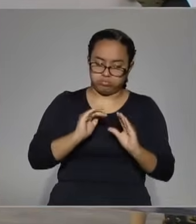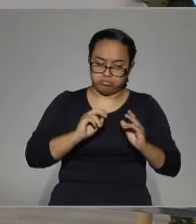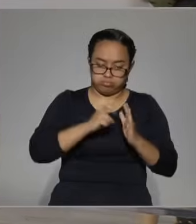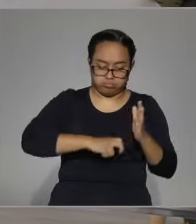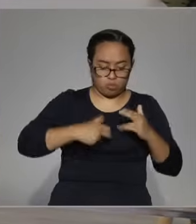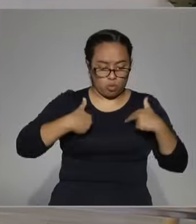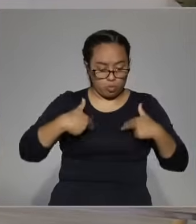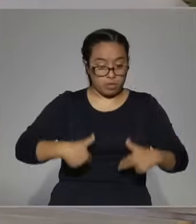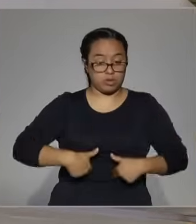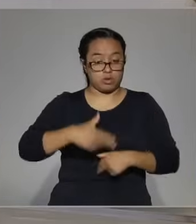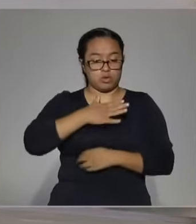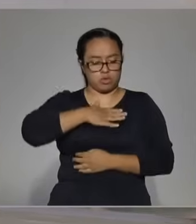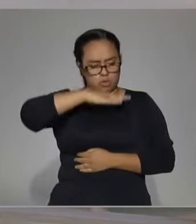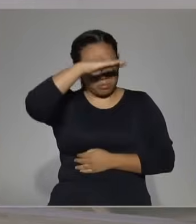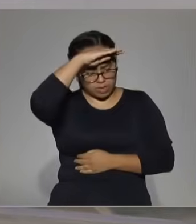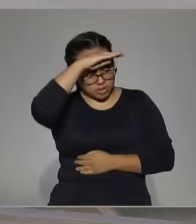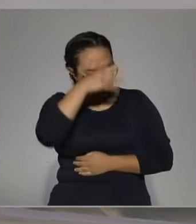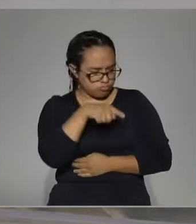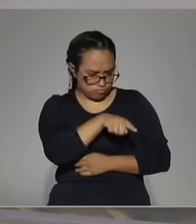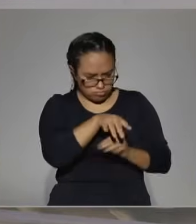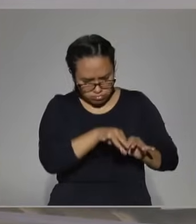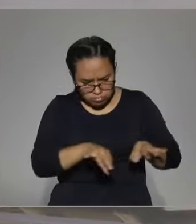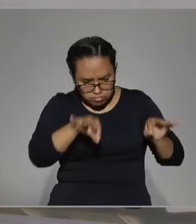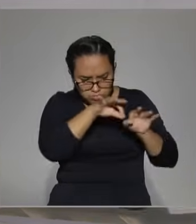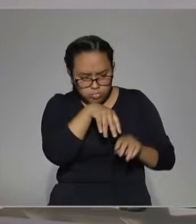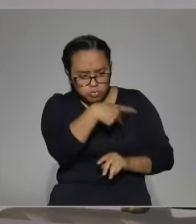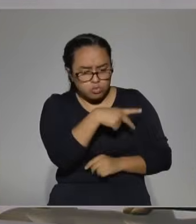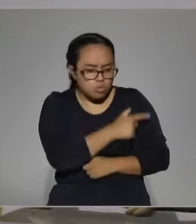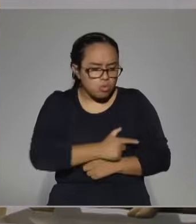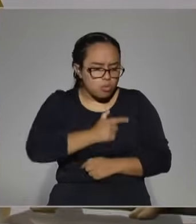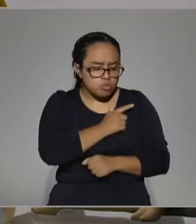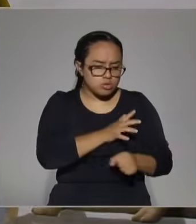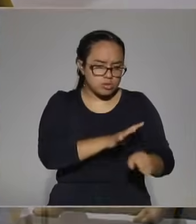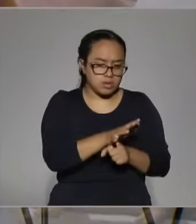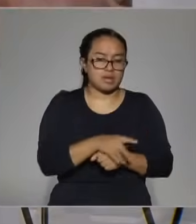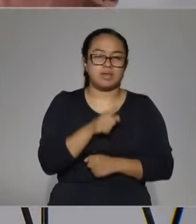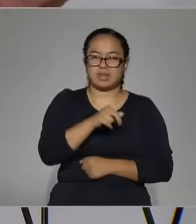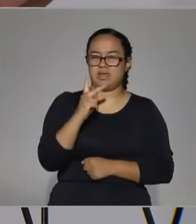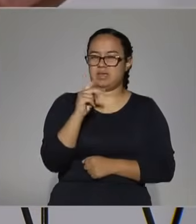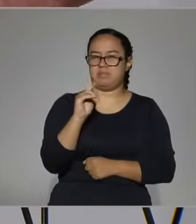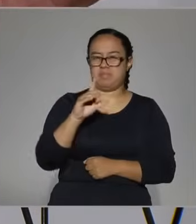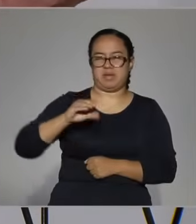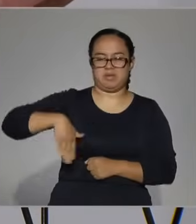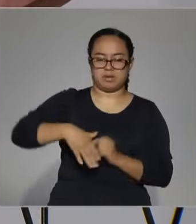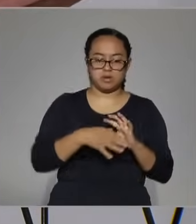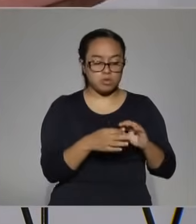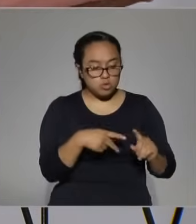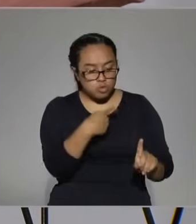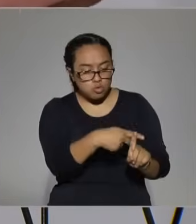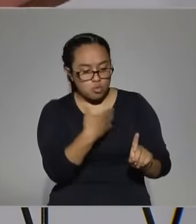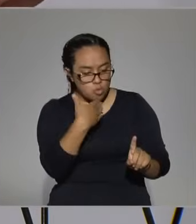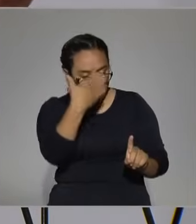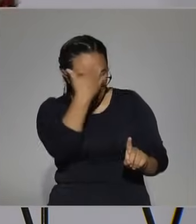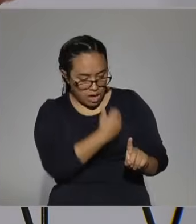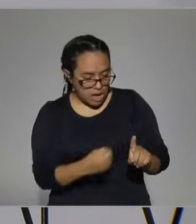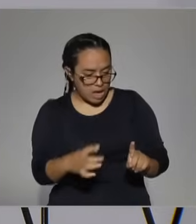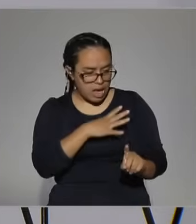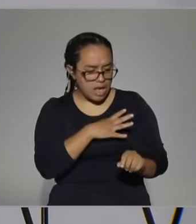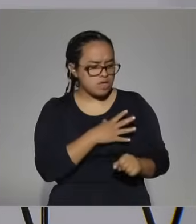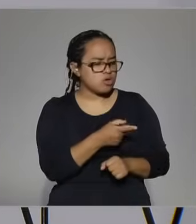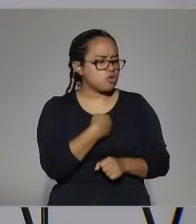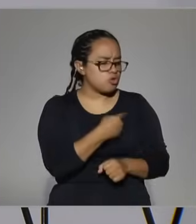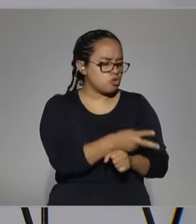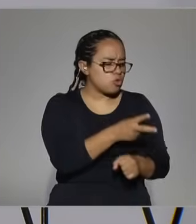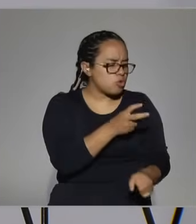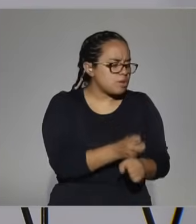donde yo considero a ti que te gusta, y como nos decía Pablo, tus dones, tus talentos, ¿para qué te invité a venir